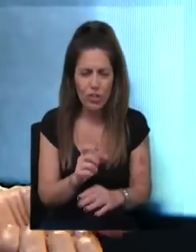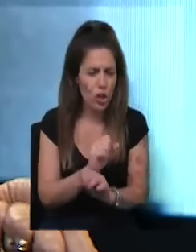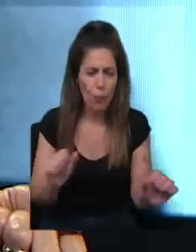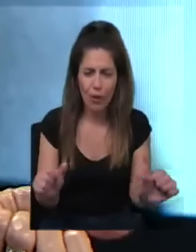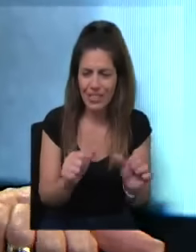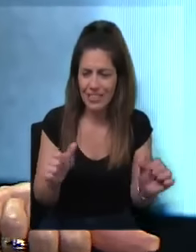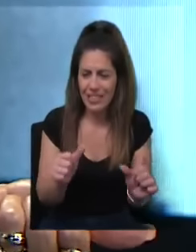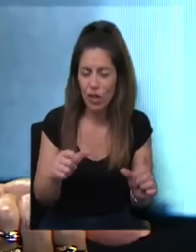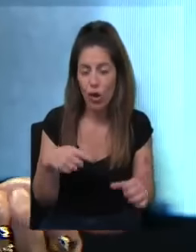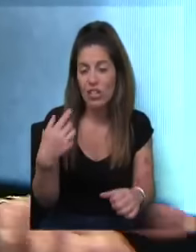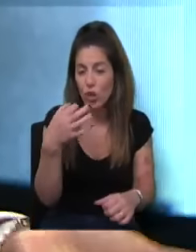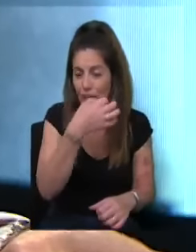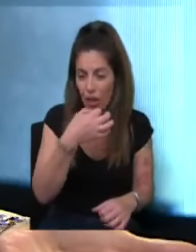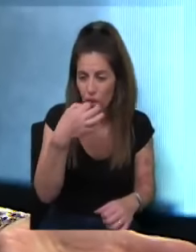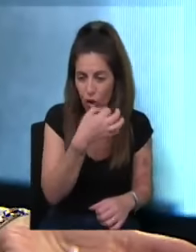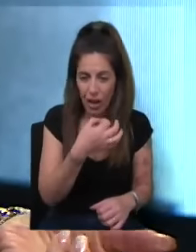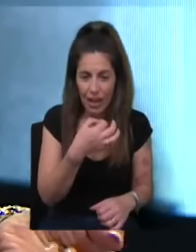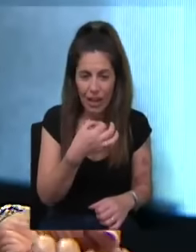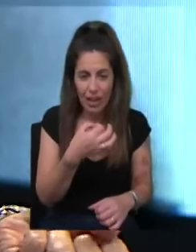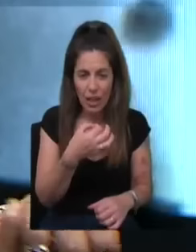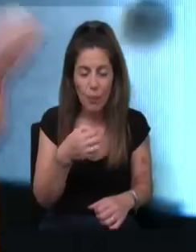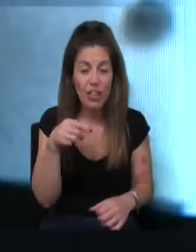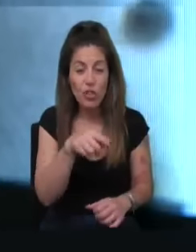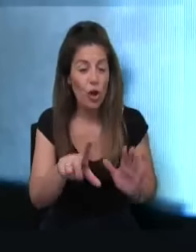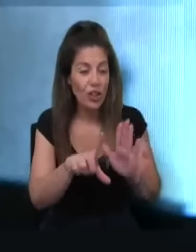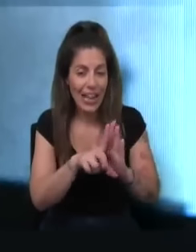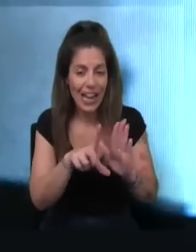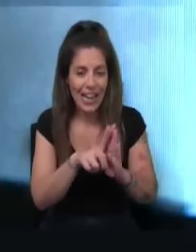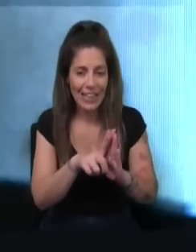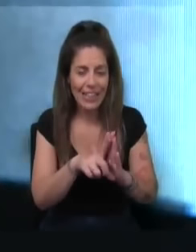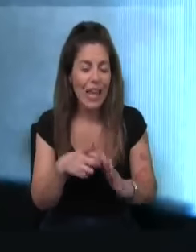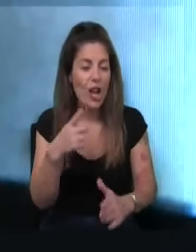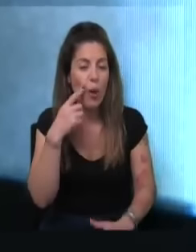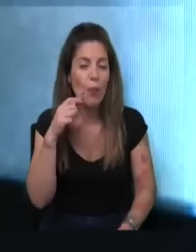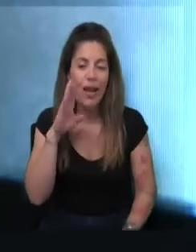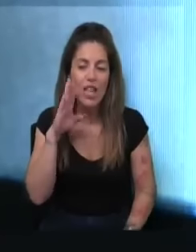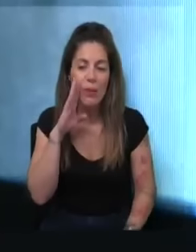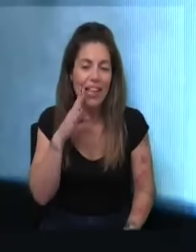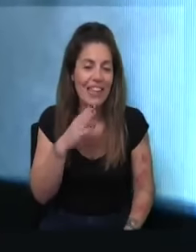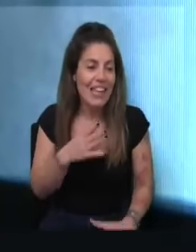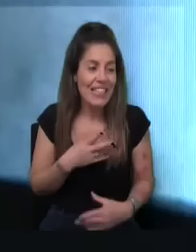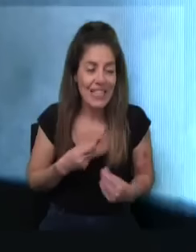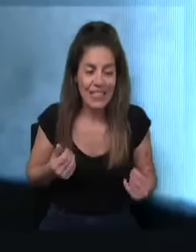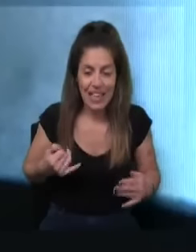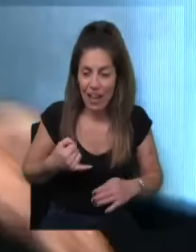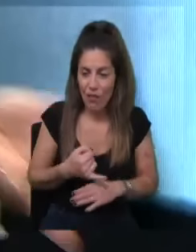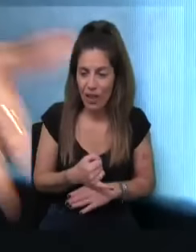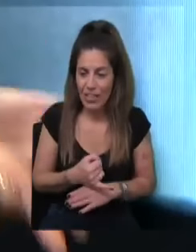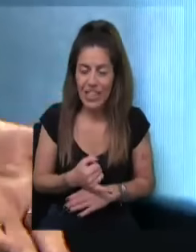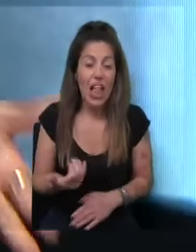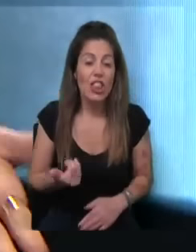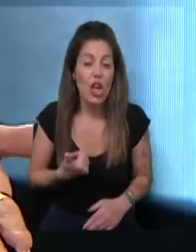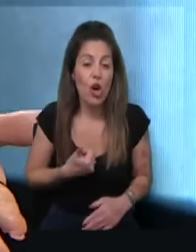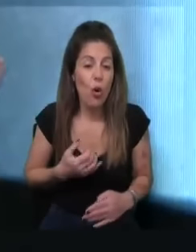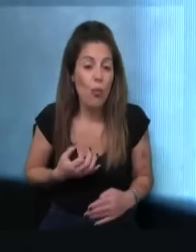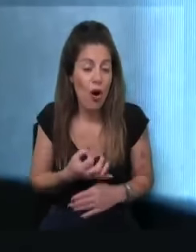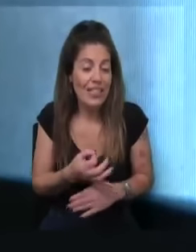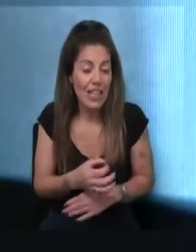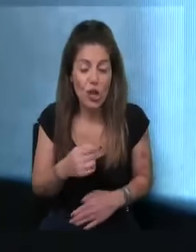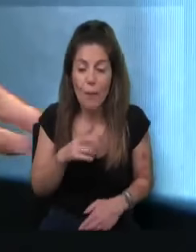hacer con las otras drogas pues son ilegales y los padres se sienten en la falla de cómo educo a mi